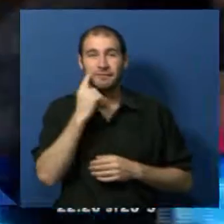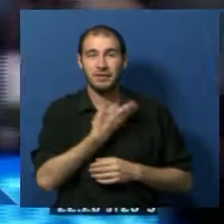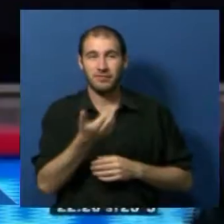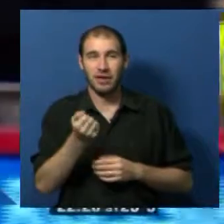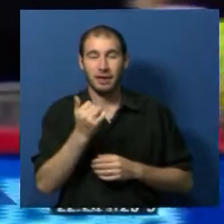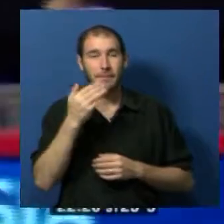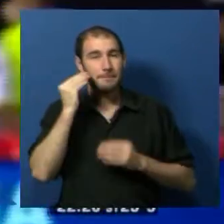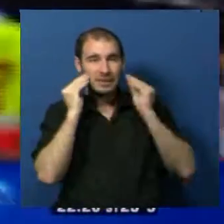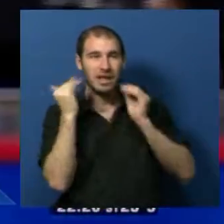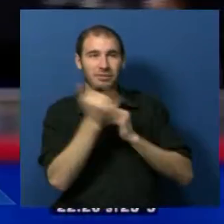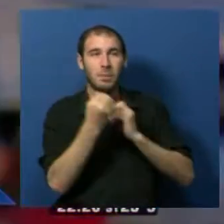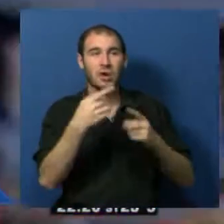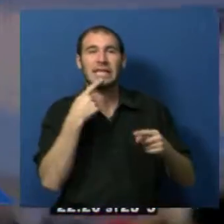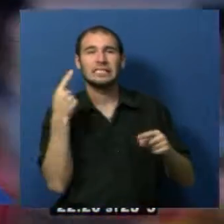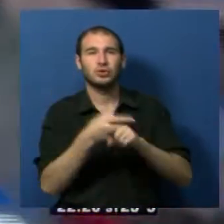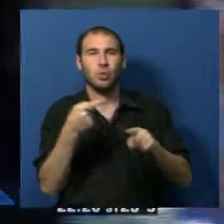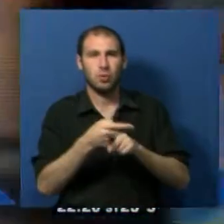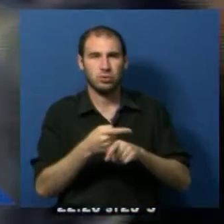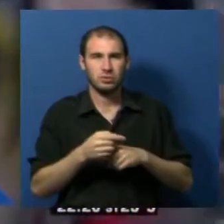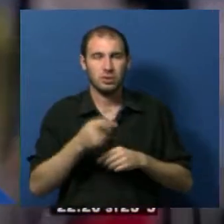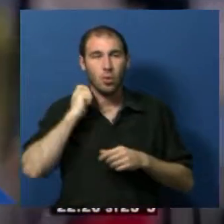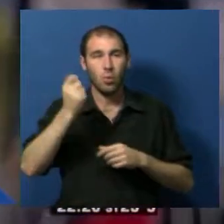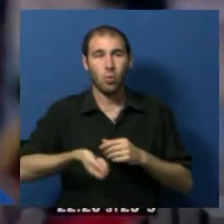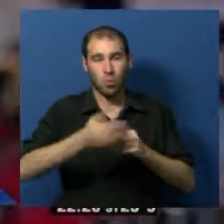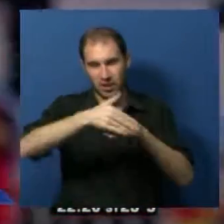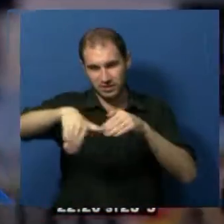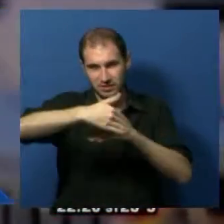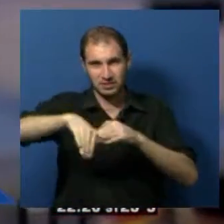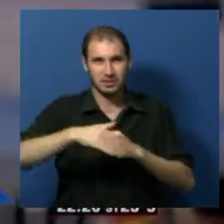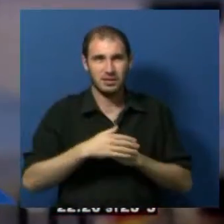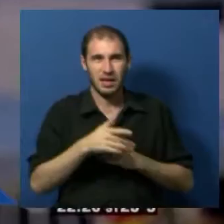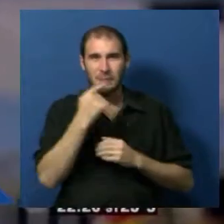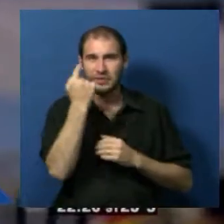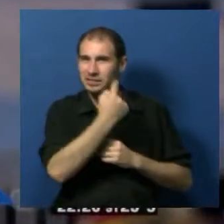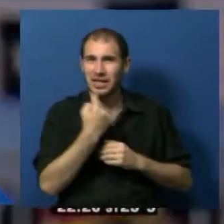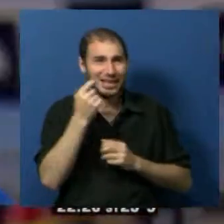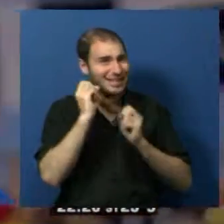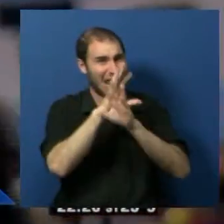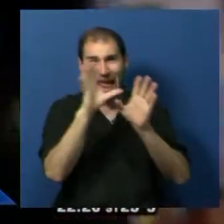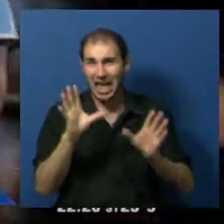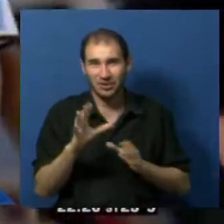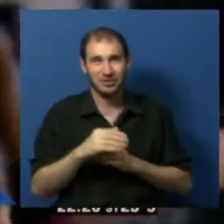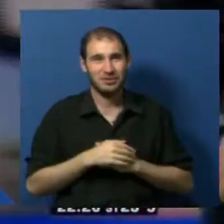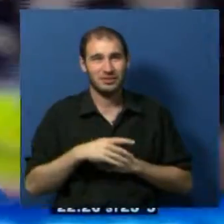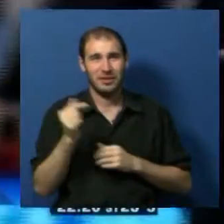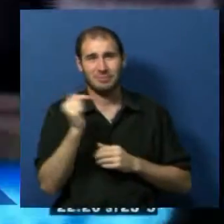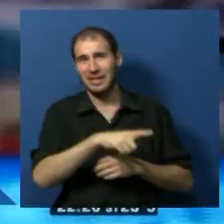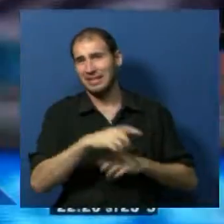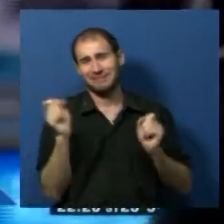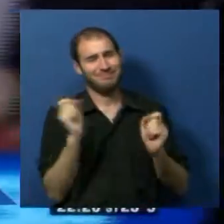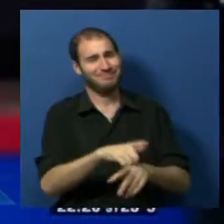a Messi por los insultos que le propició al juez de línea, que se lee muy claramente lo que le dice. Lo manda a la de su madre.